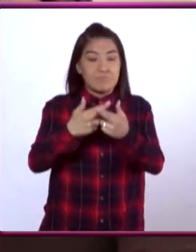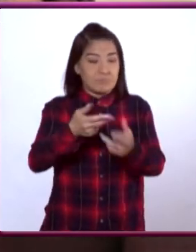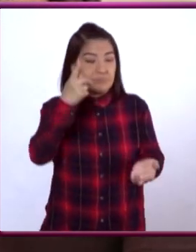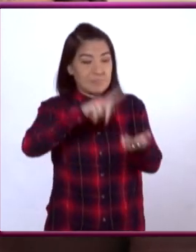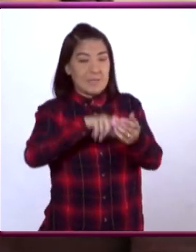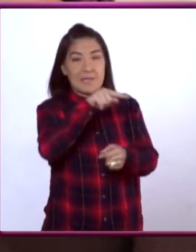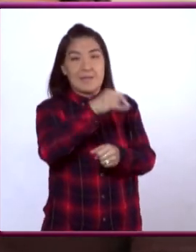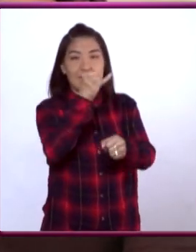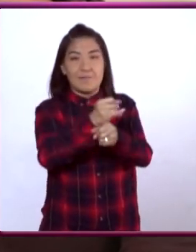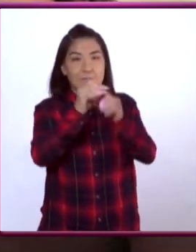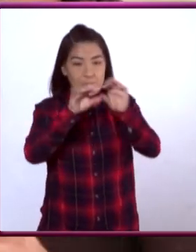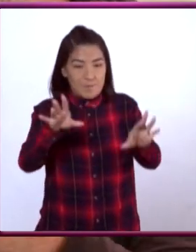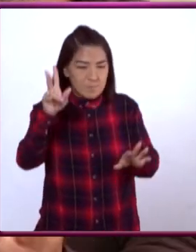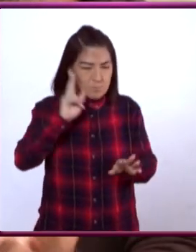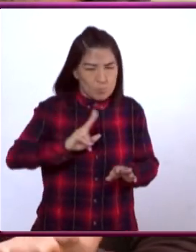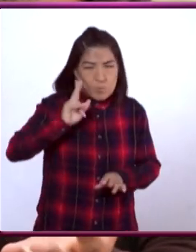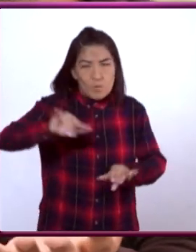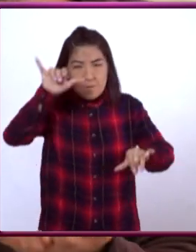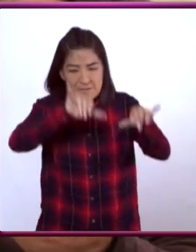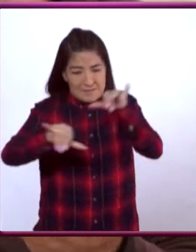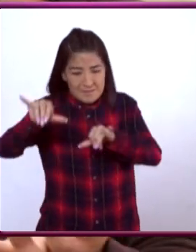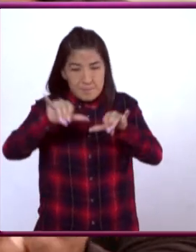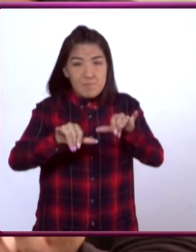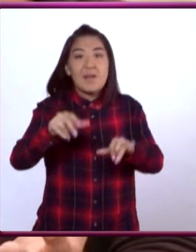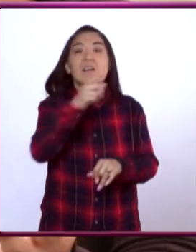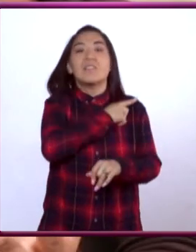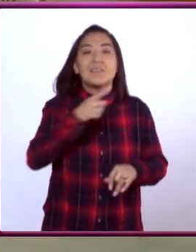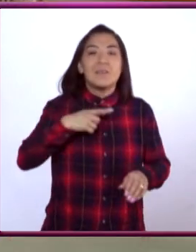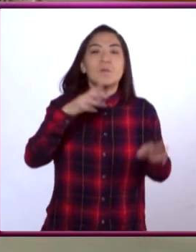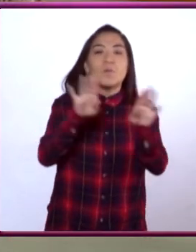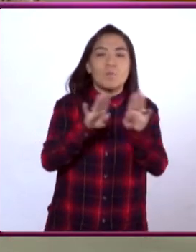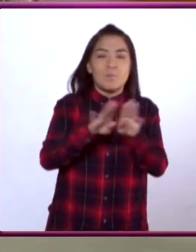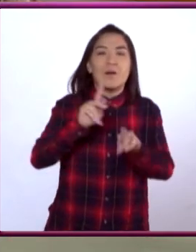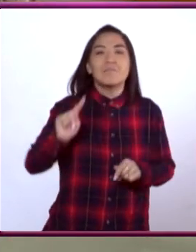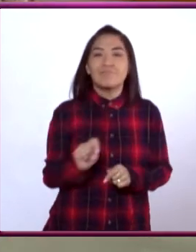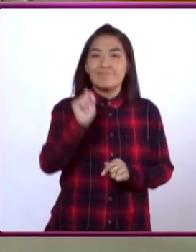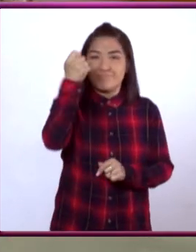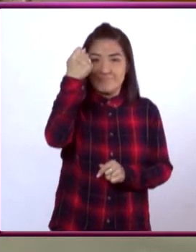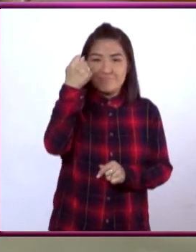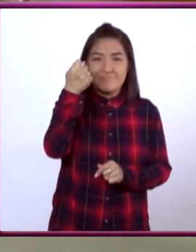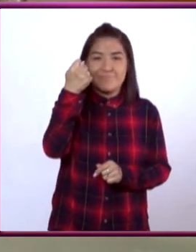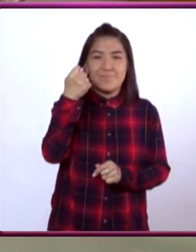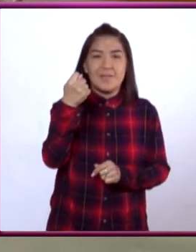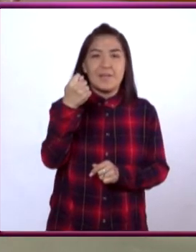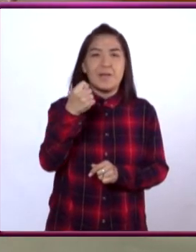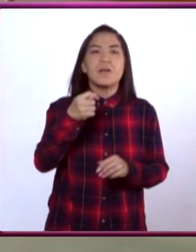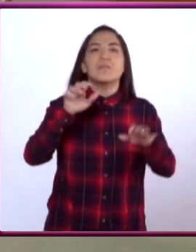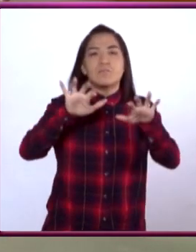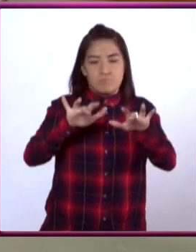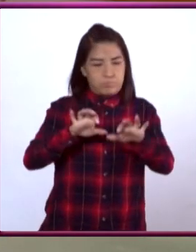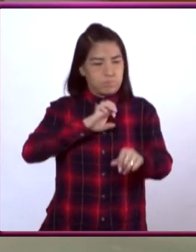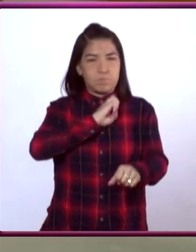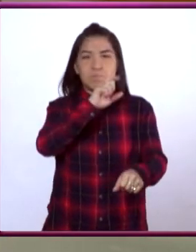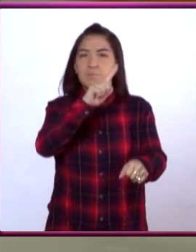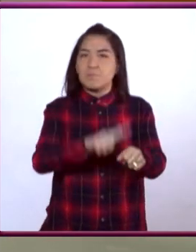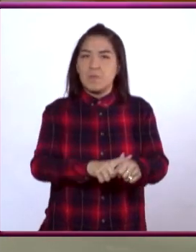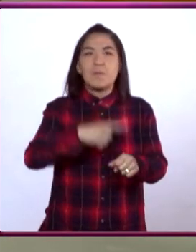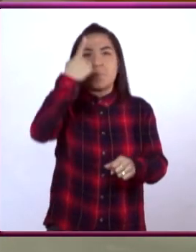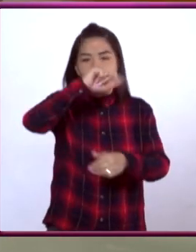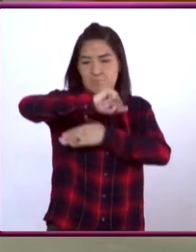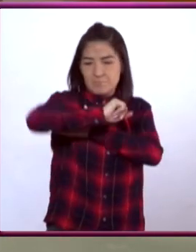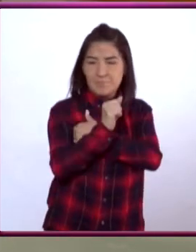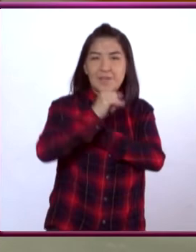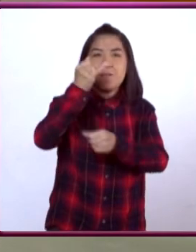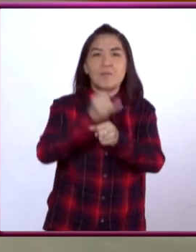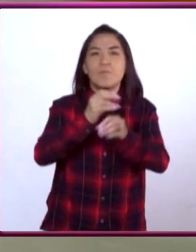la cantidad de datos que se obtienen en los experimentos es tan grande, se tuvo que desarrollar tecnología y un cómputo especial